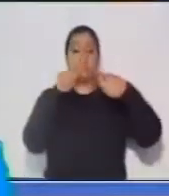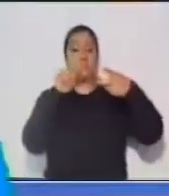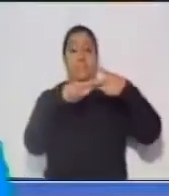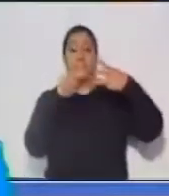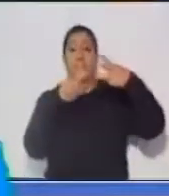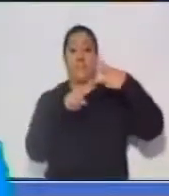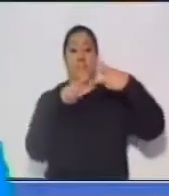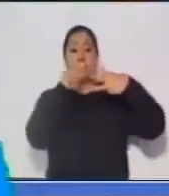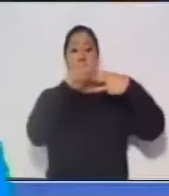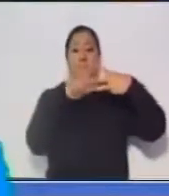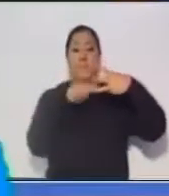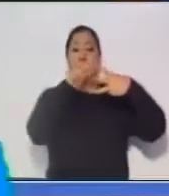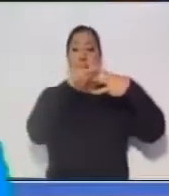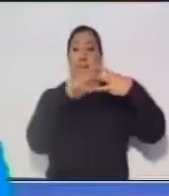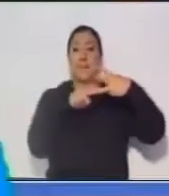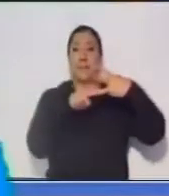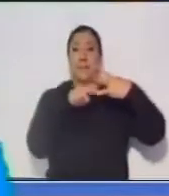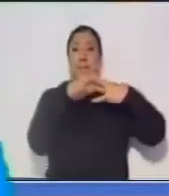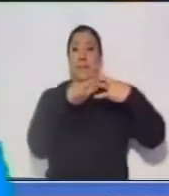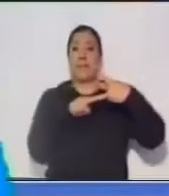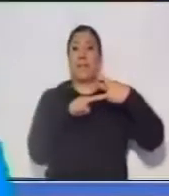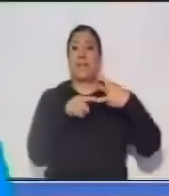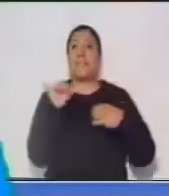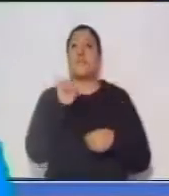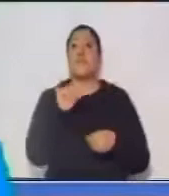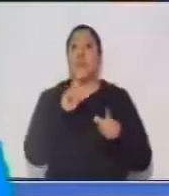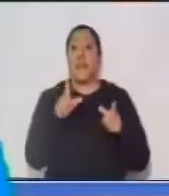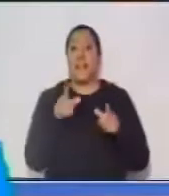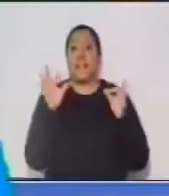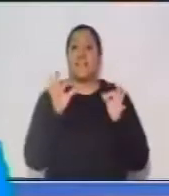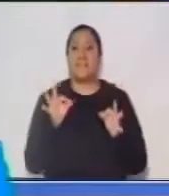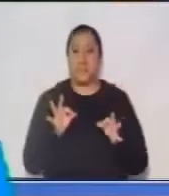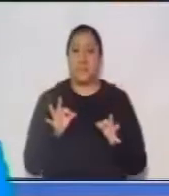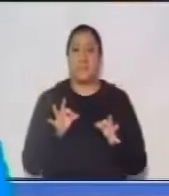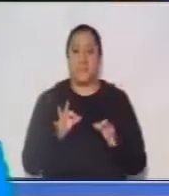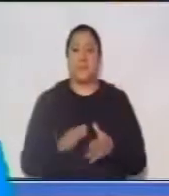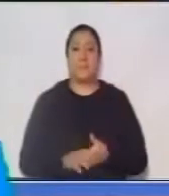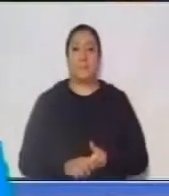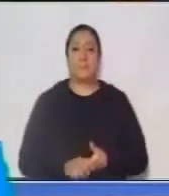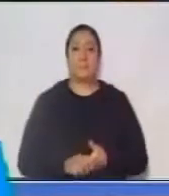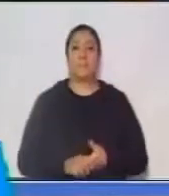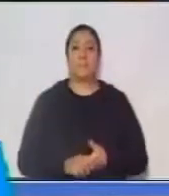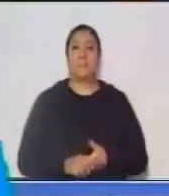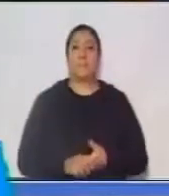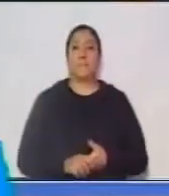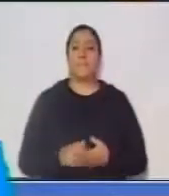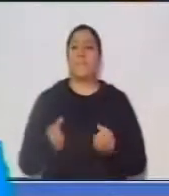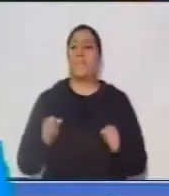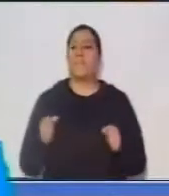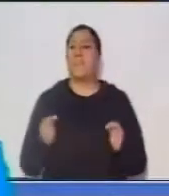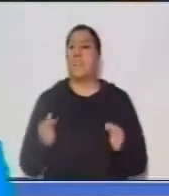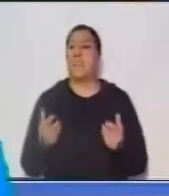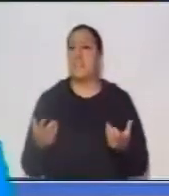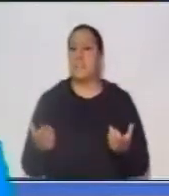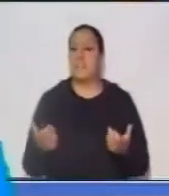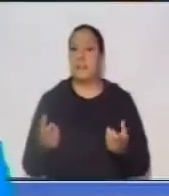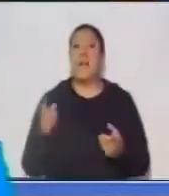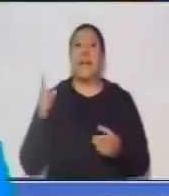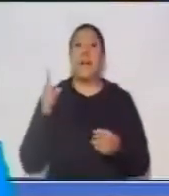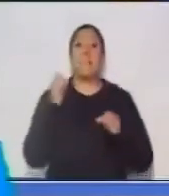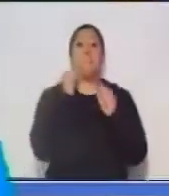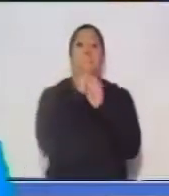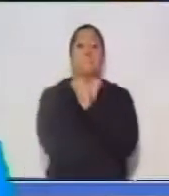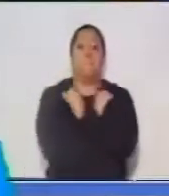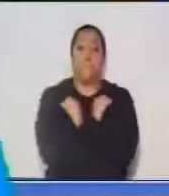del paralelogramo dijimos que lo que hacíamos era multiplicar,